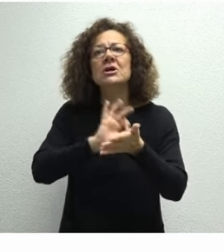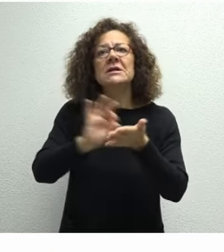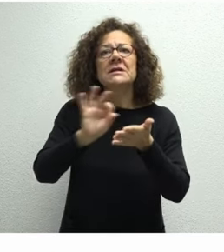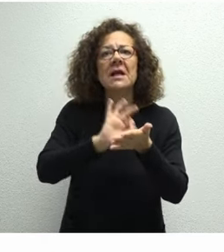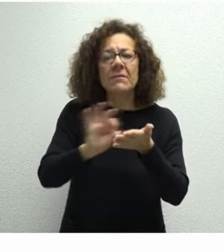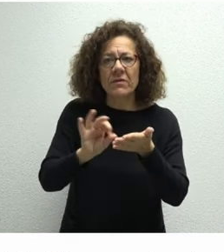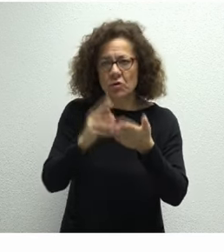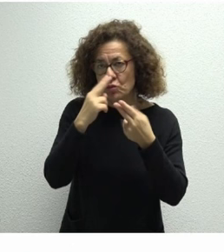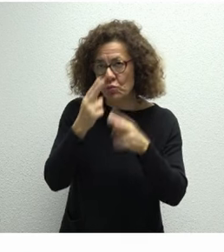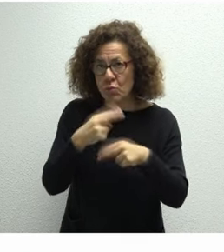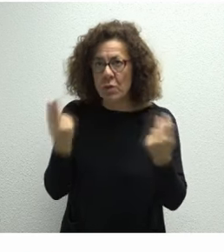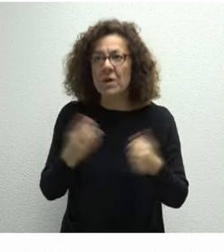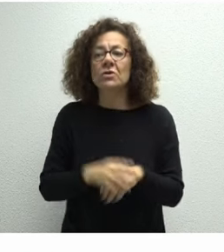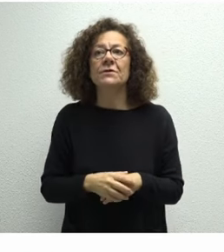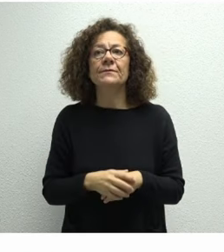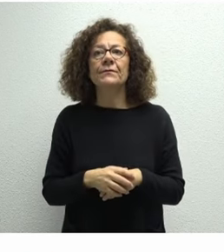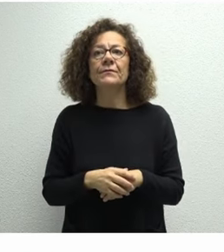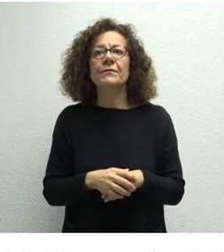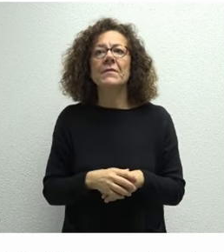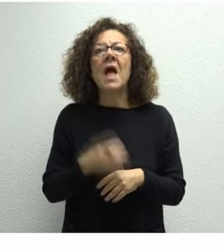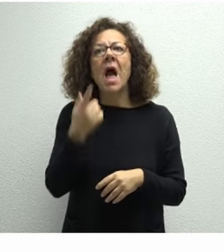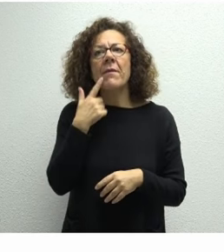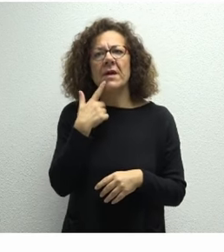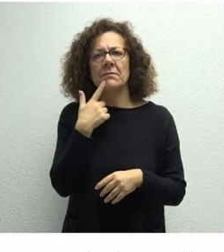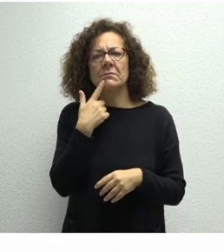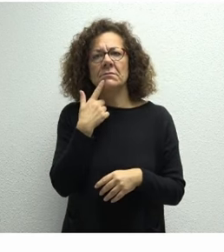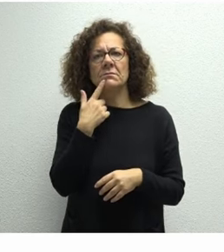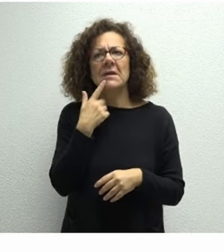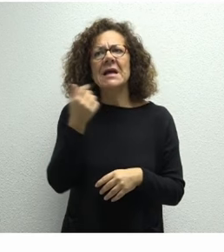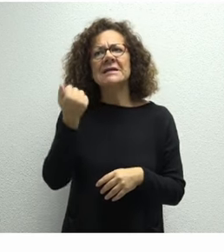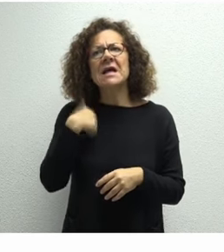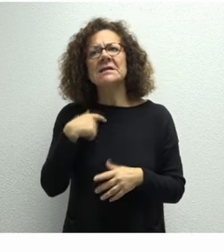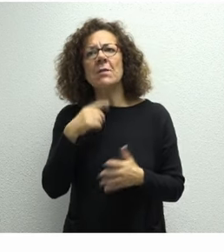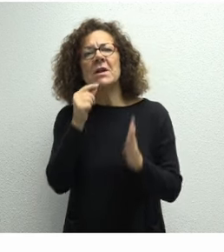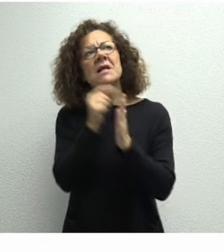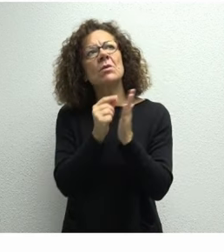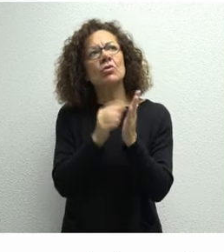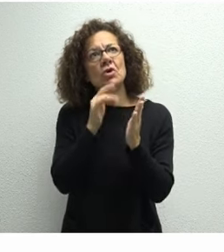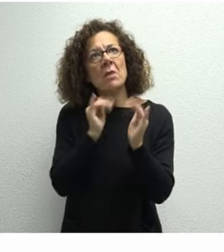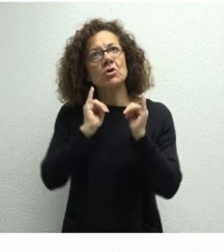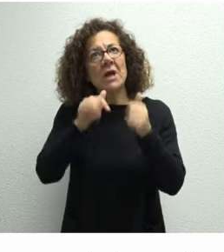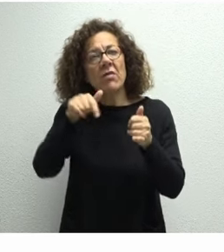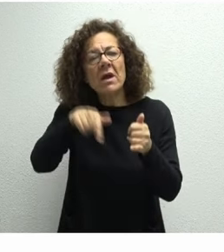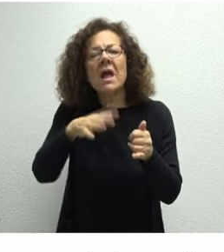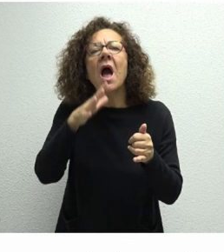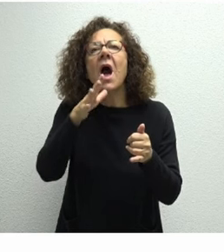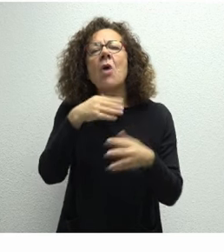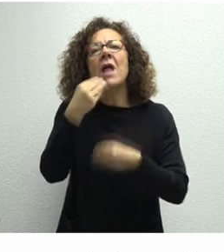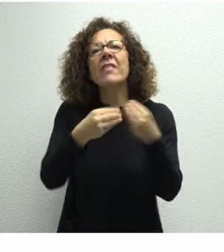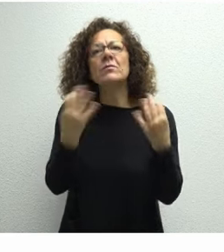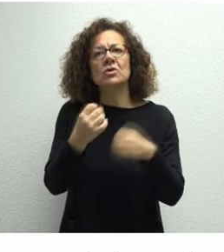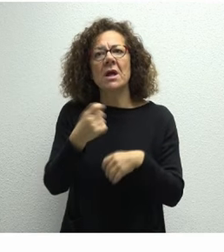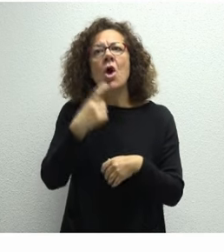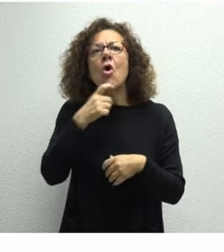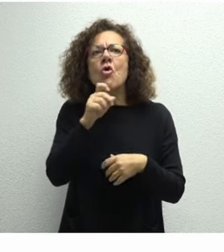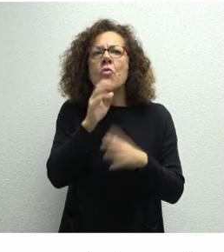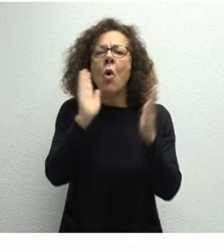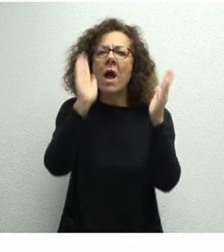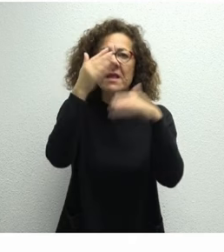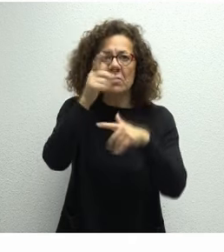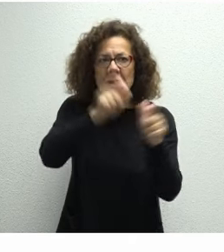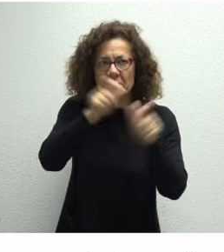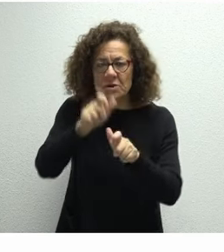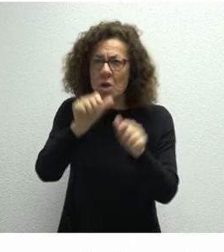públicos no vamos a formular diferente estamos en el punto que estamos qué hacemos Eh cómo atendemos a las personas tenemos